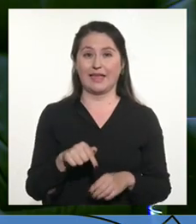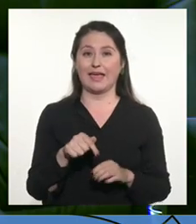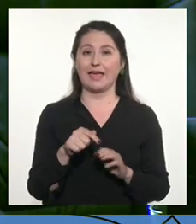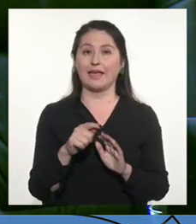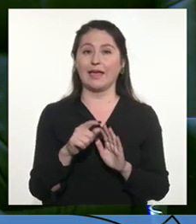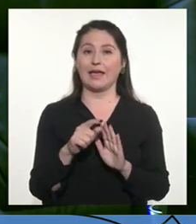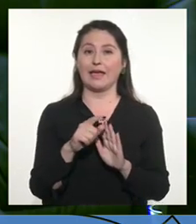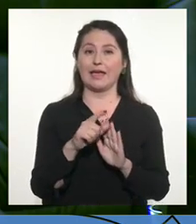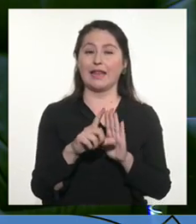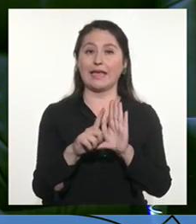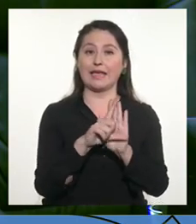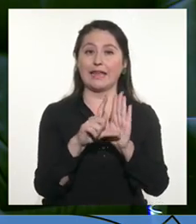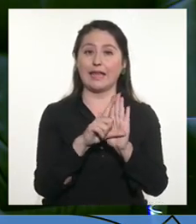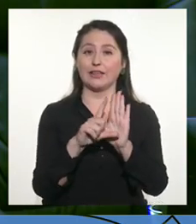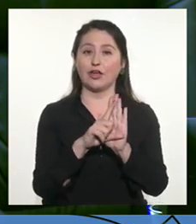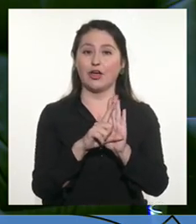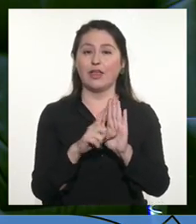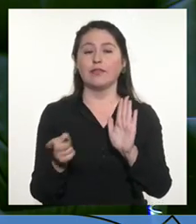legislativa